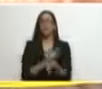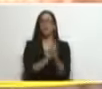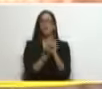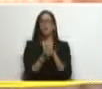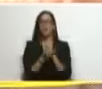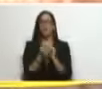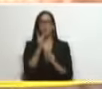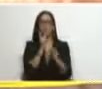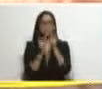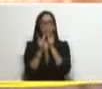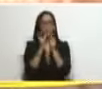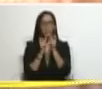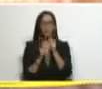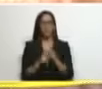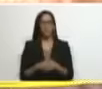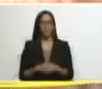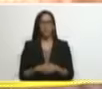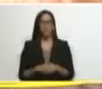consultivo.